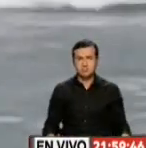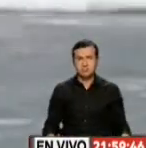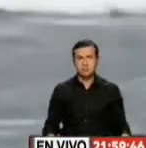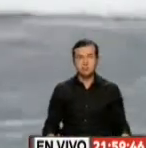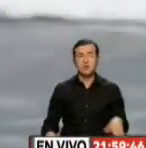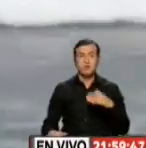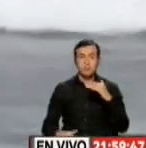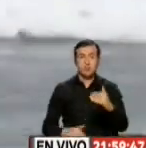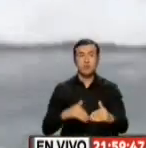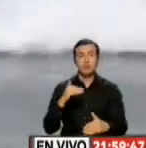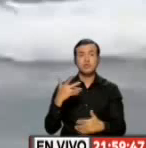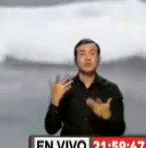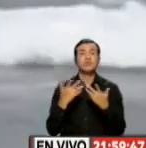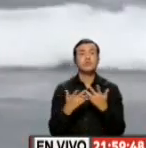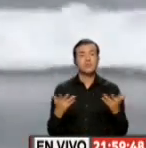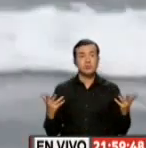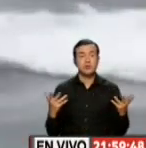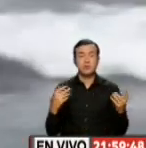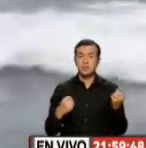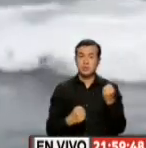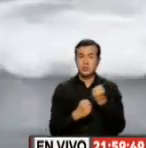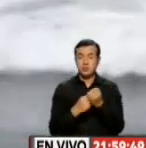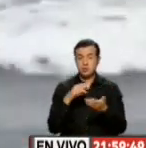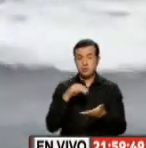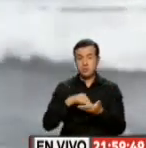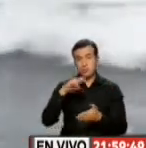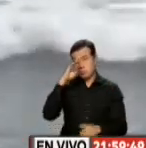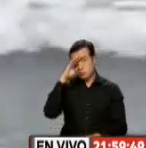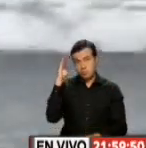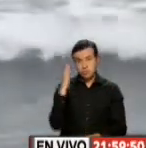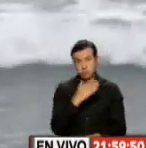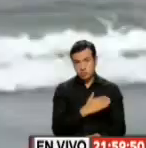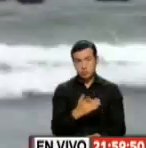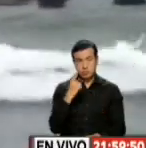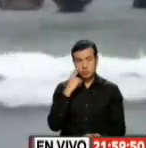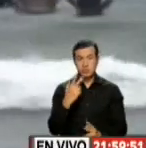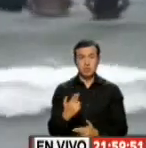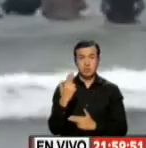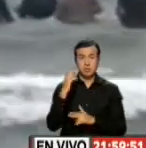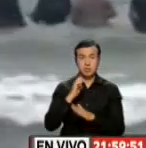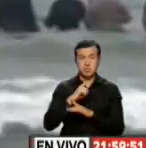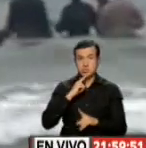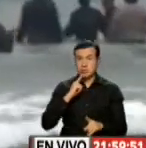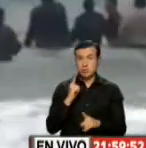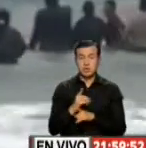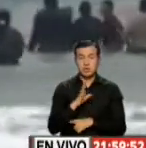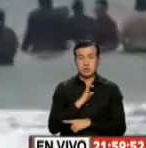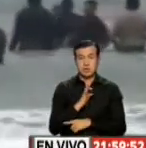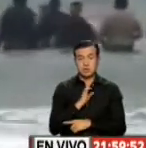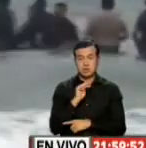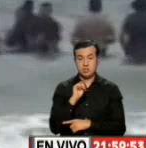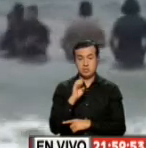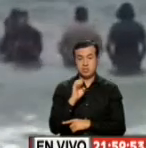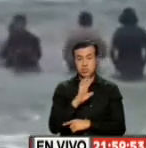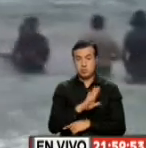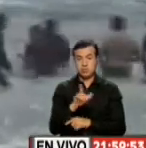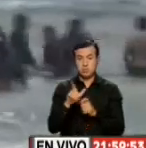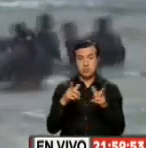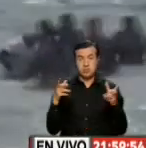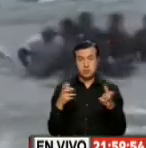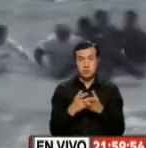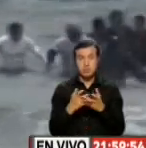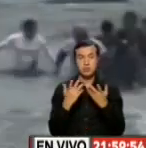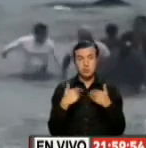El proceso estuvo acompañado del apoyo de miembros de la policía, la Armada del Ecuador y técnicos del MAE, quienes controlaban